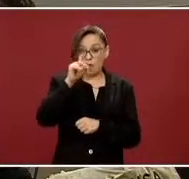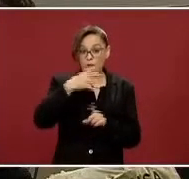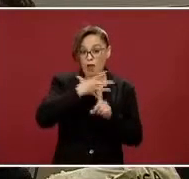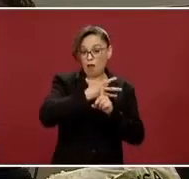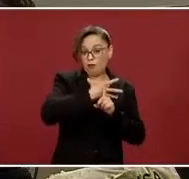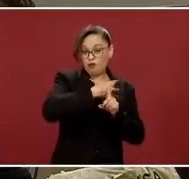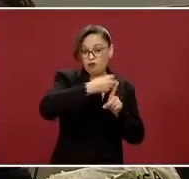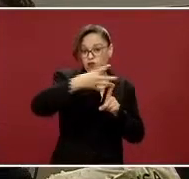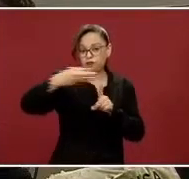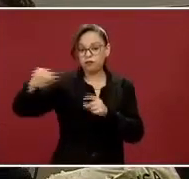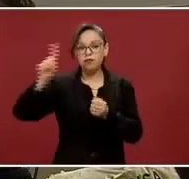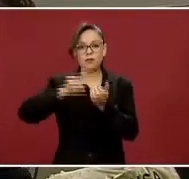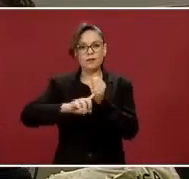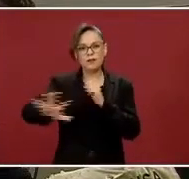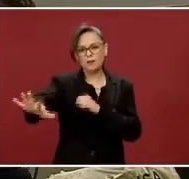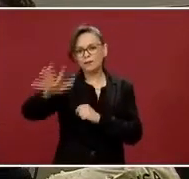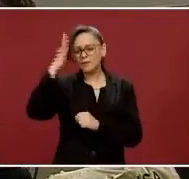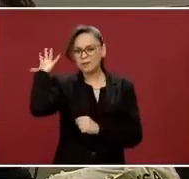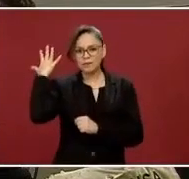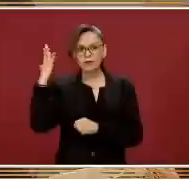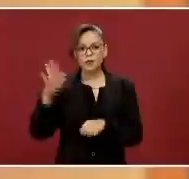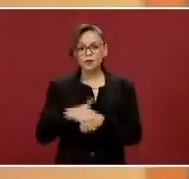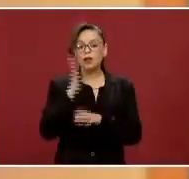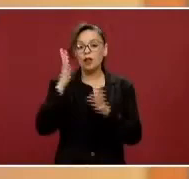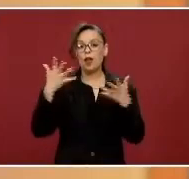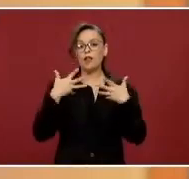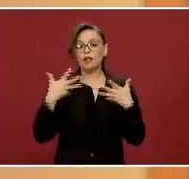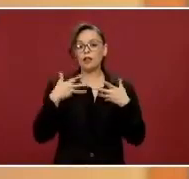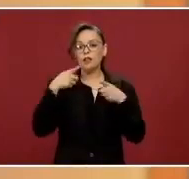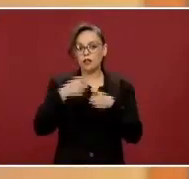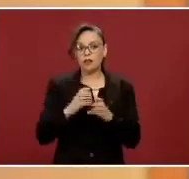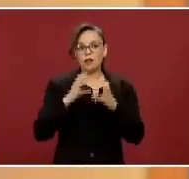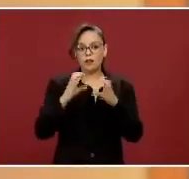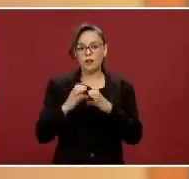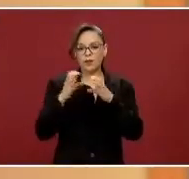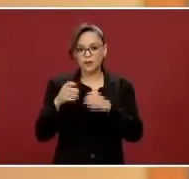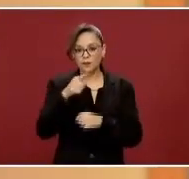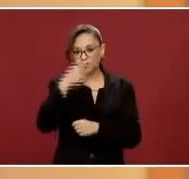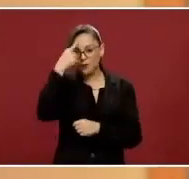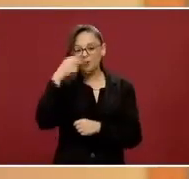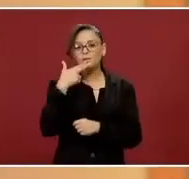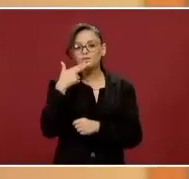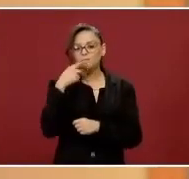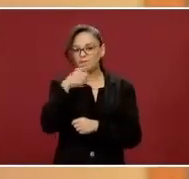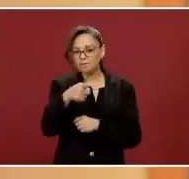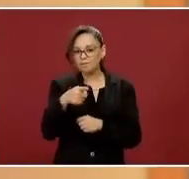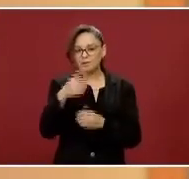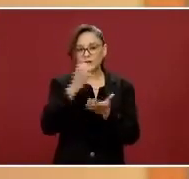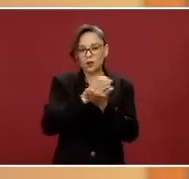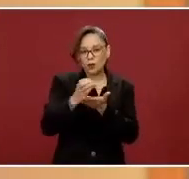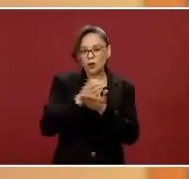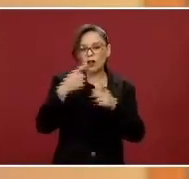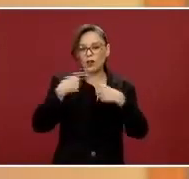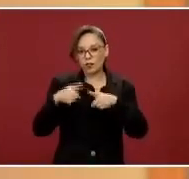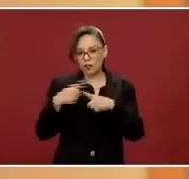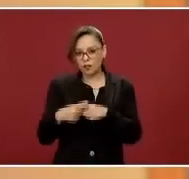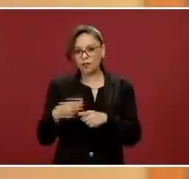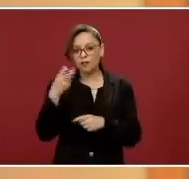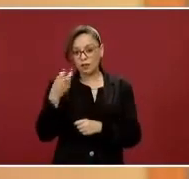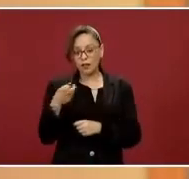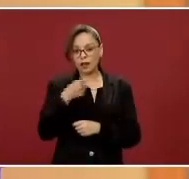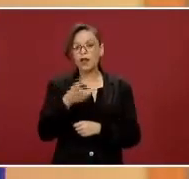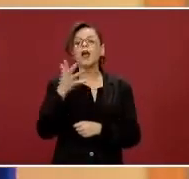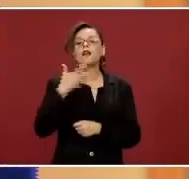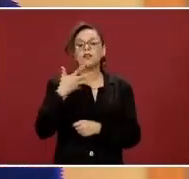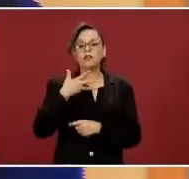pesar de poner medidas extremas de restricción del movimiento de las personas, entonces ya no hay un